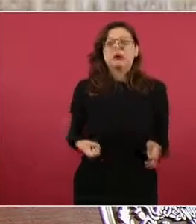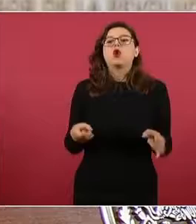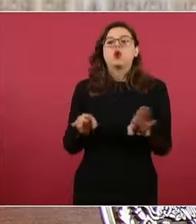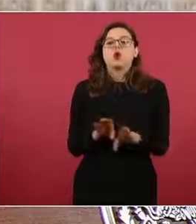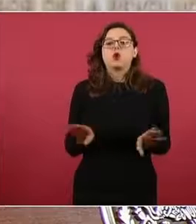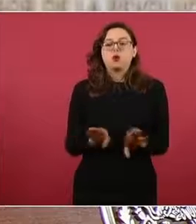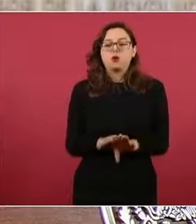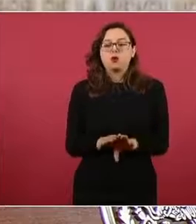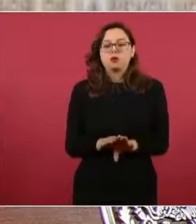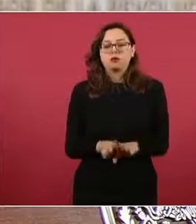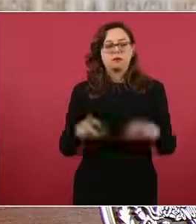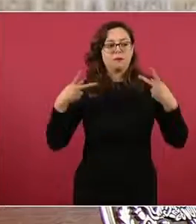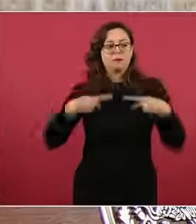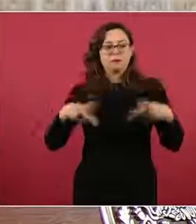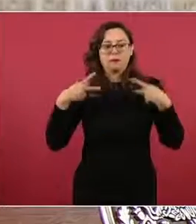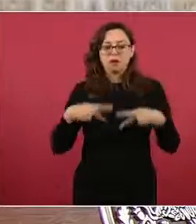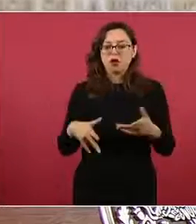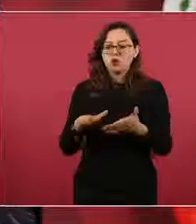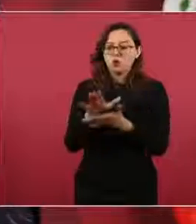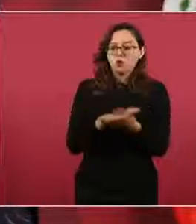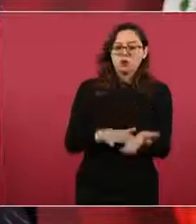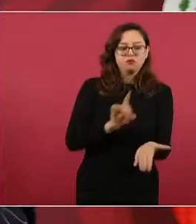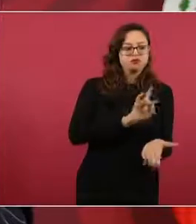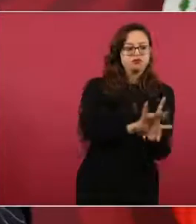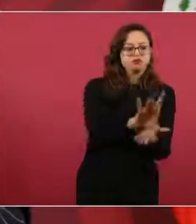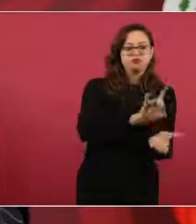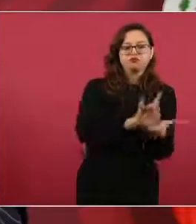mantener privilegios arriba y